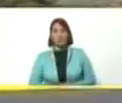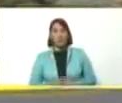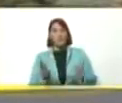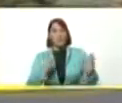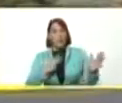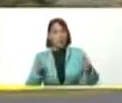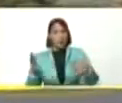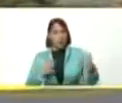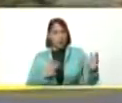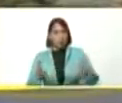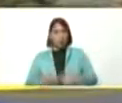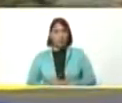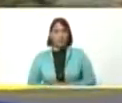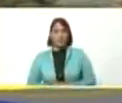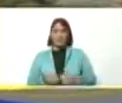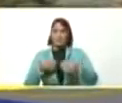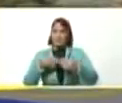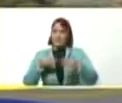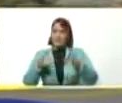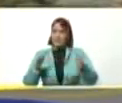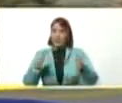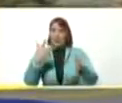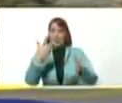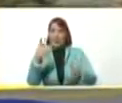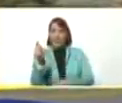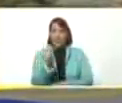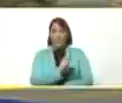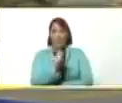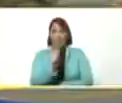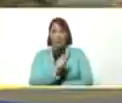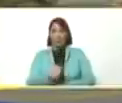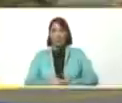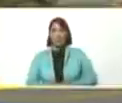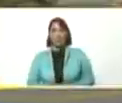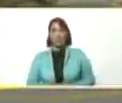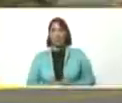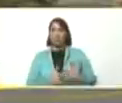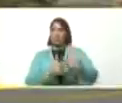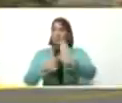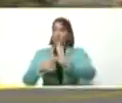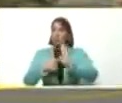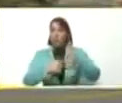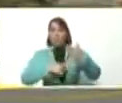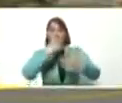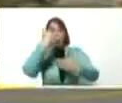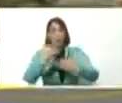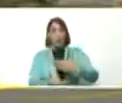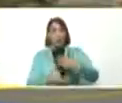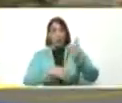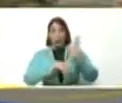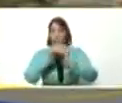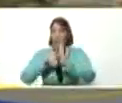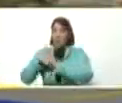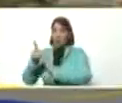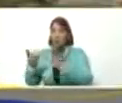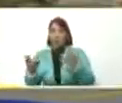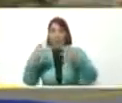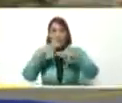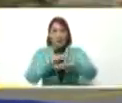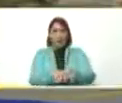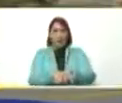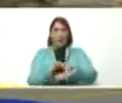marzo. Vamos a abrir una compuerta de 3 meses para mostrar el proyecto de desarrollo integral de la